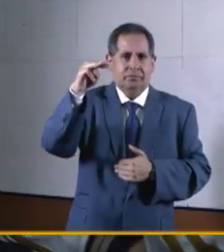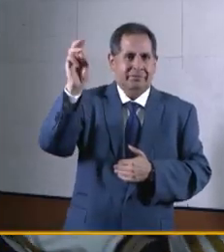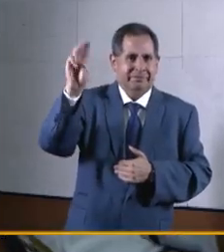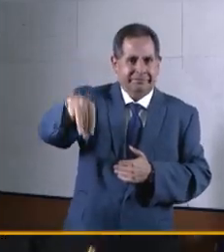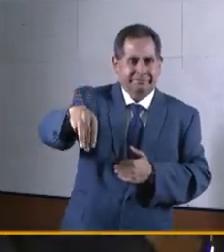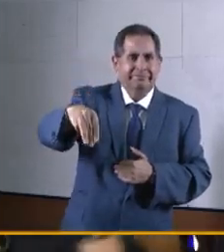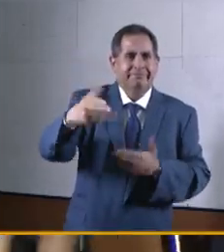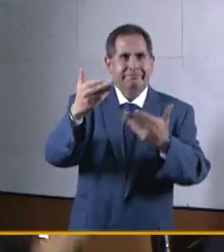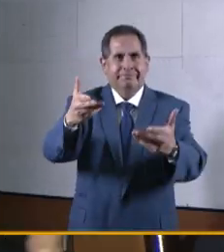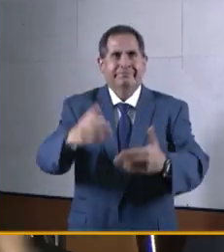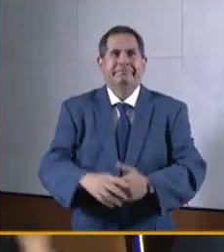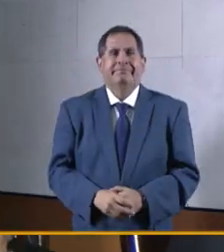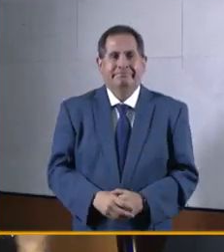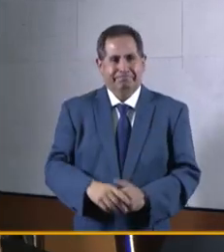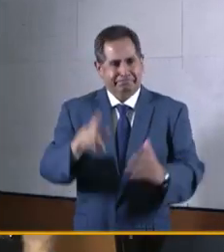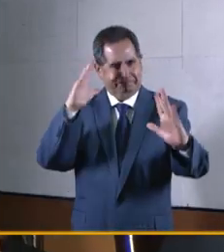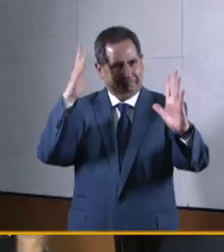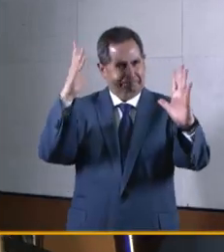mexico